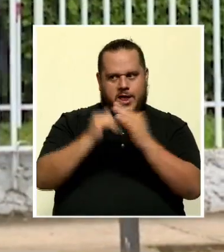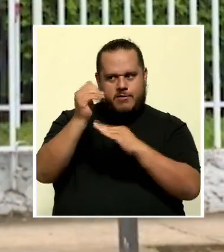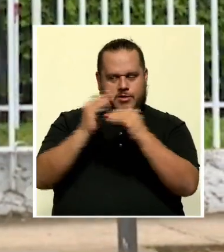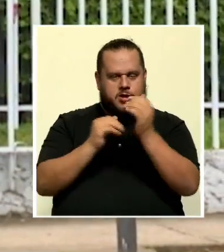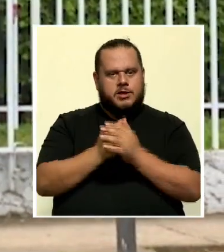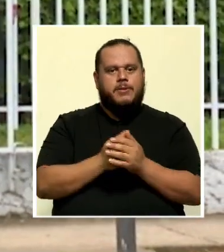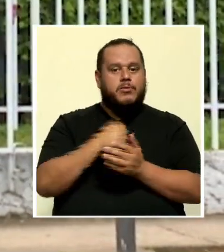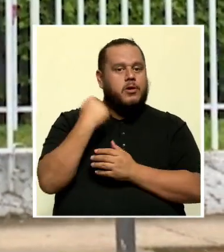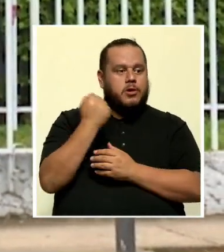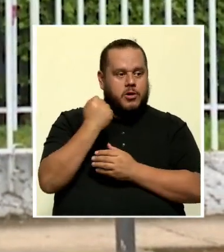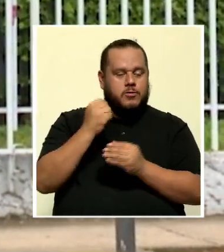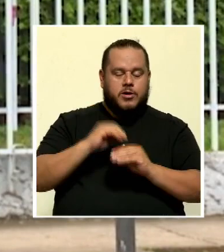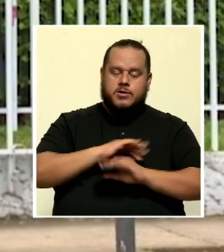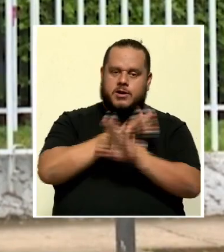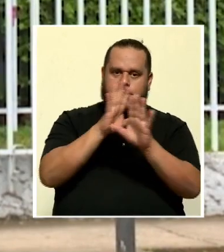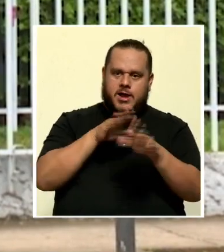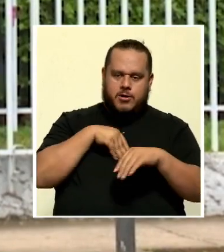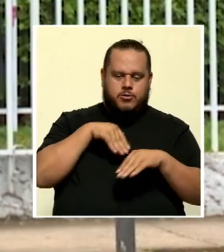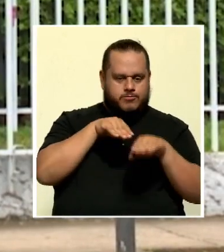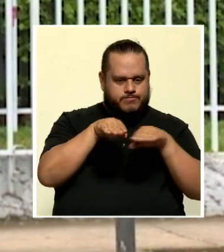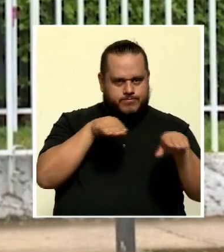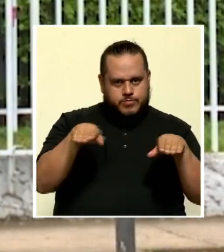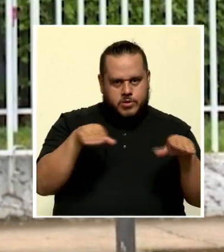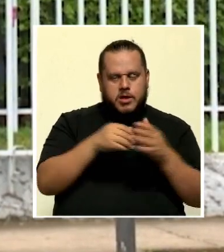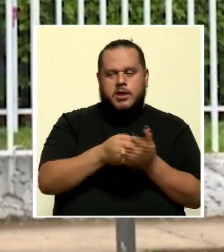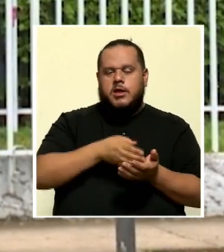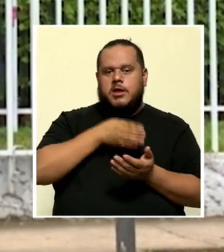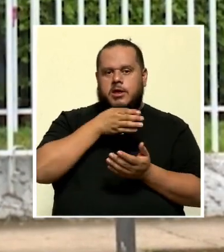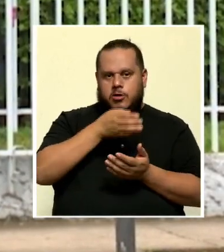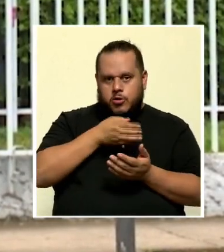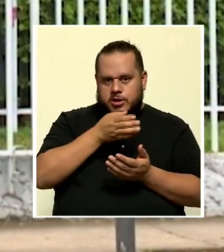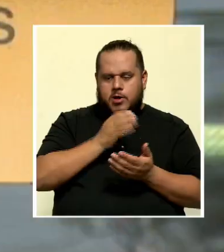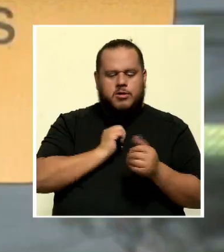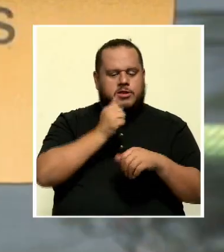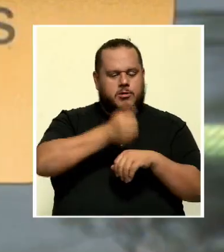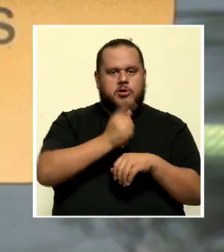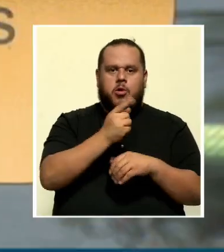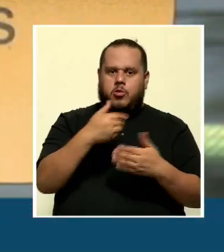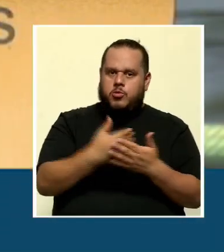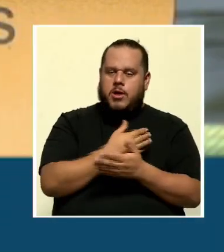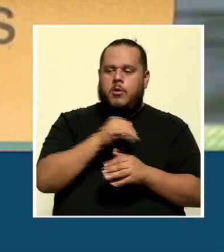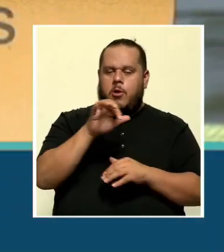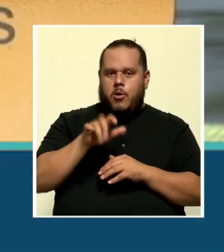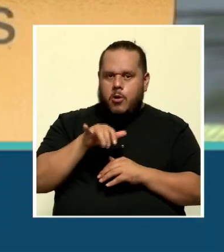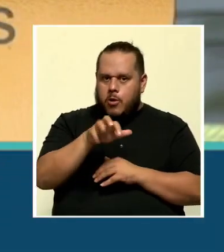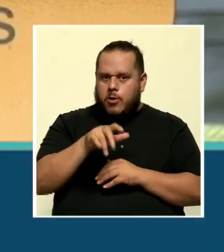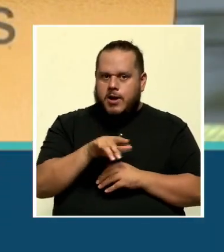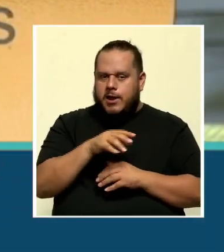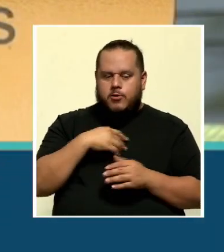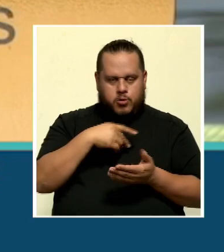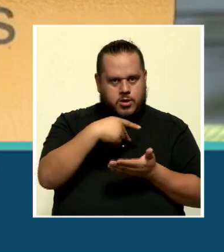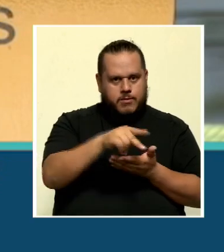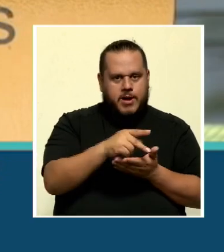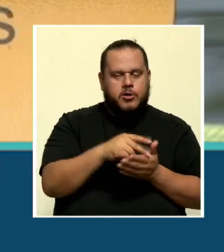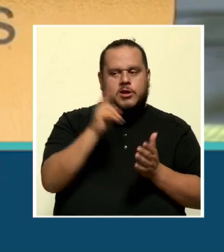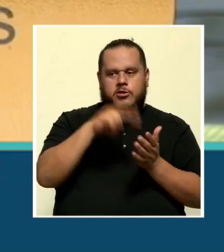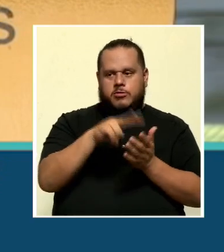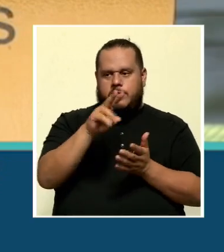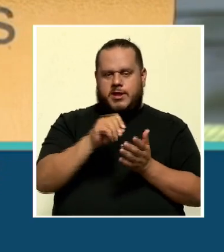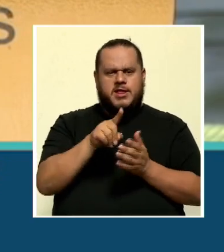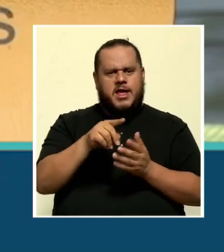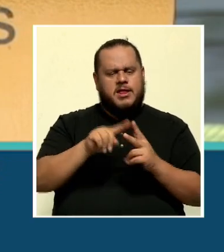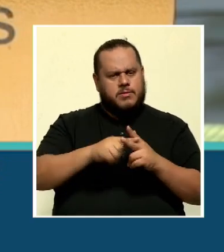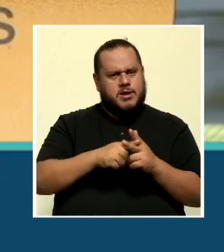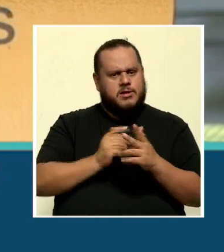el fuerte y claro llamado de atención, el Consejo estableció un nuevo cálculo tarifario para el año 2020. Este mecanismo establece